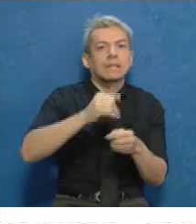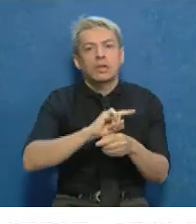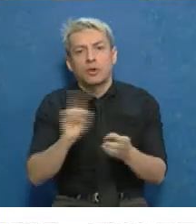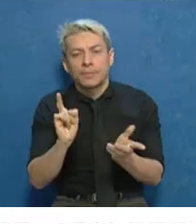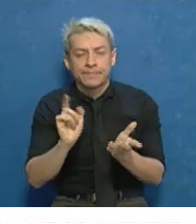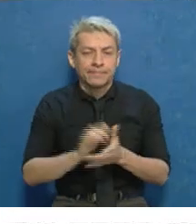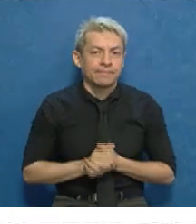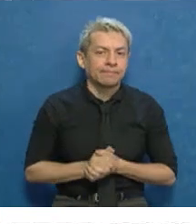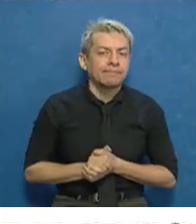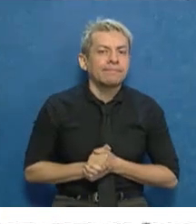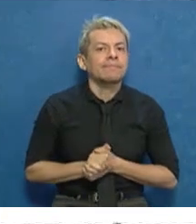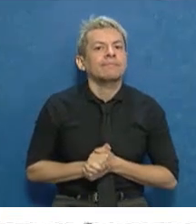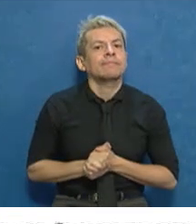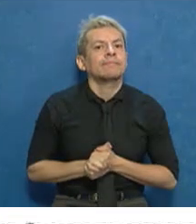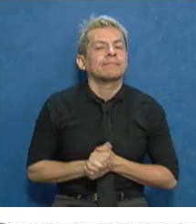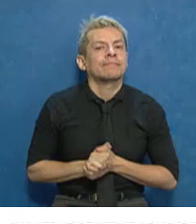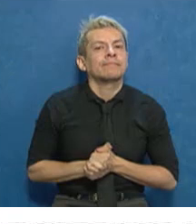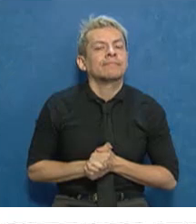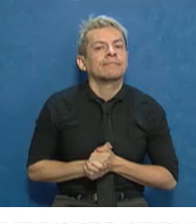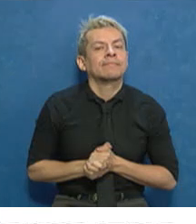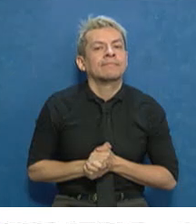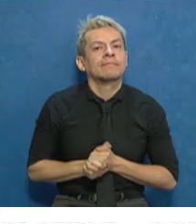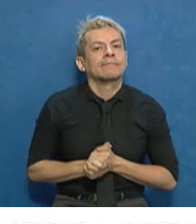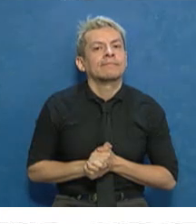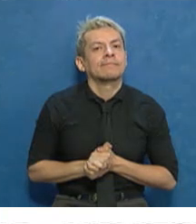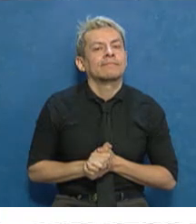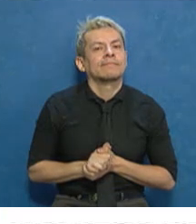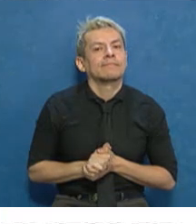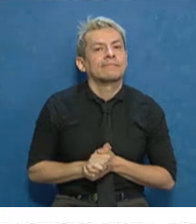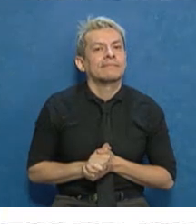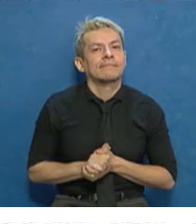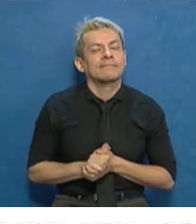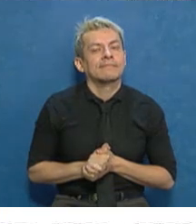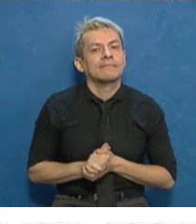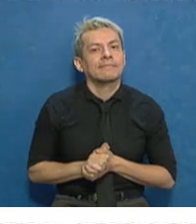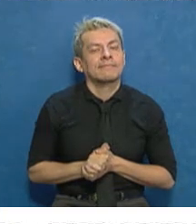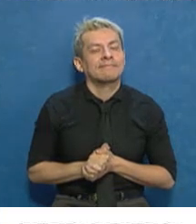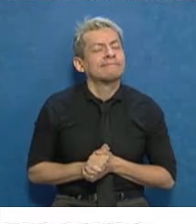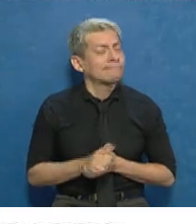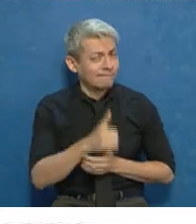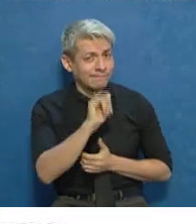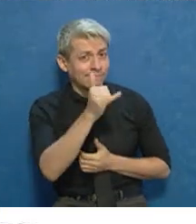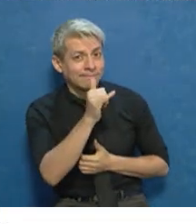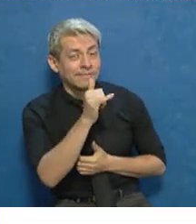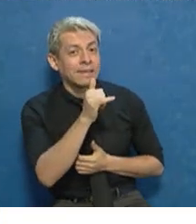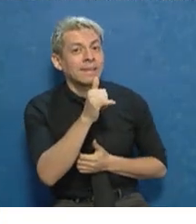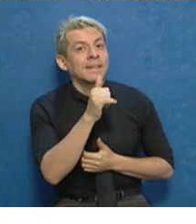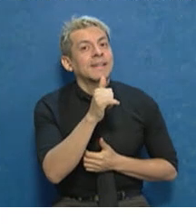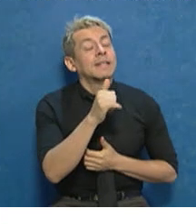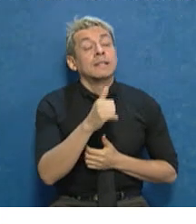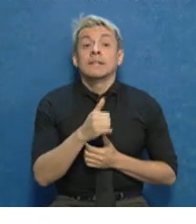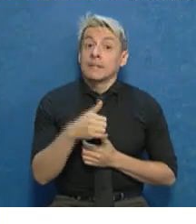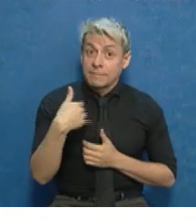el visto bueno para saber si hay o no regreso a las clases de modo presencial. Claro que sí, Lucy. Bueno, vale,